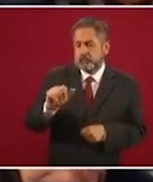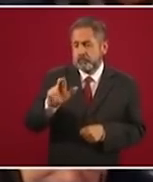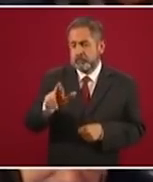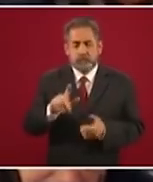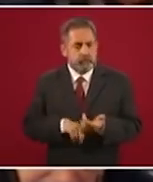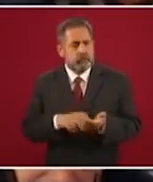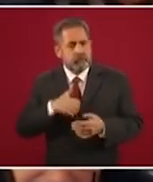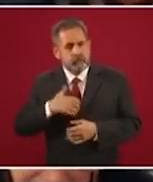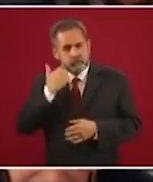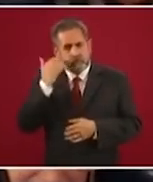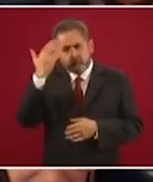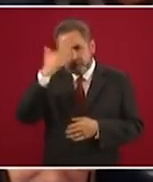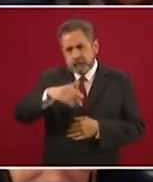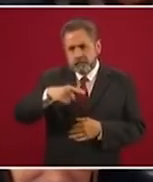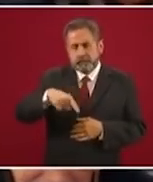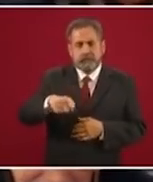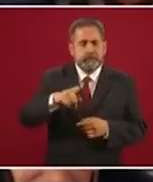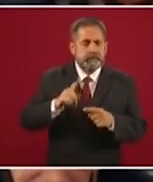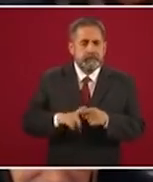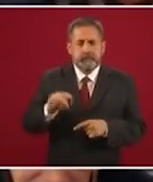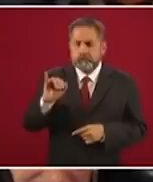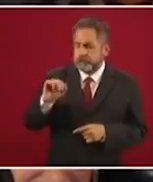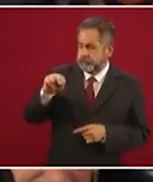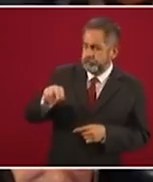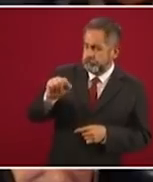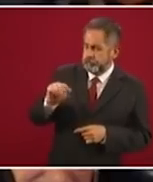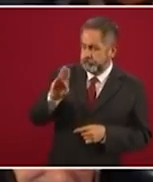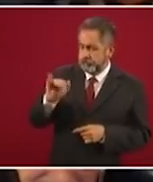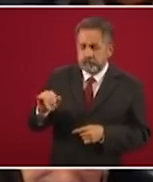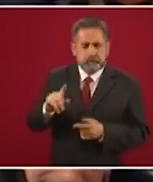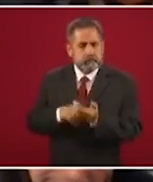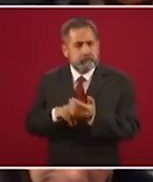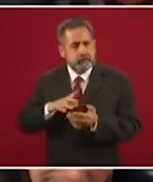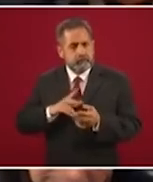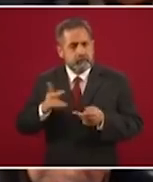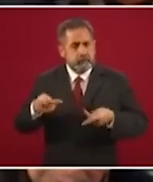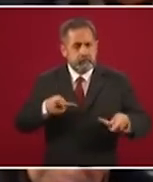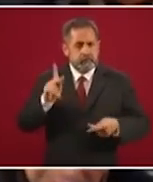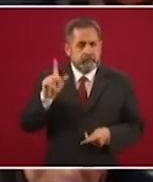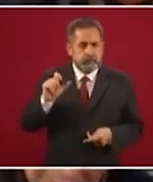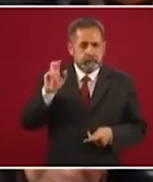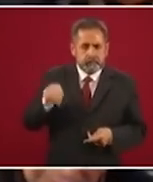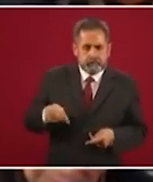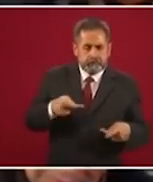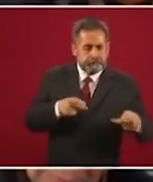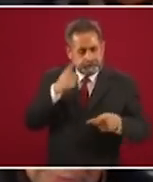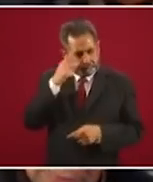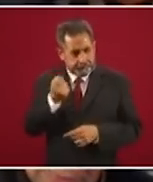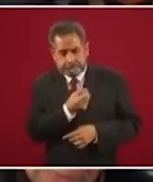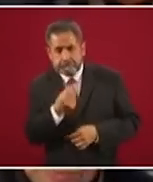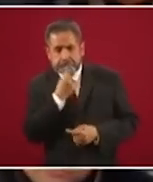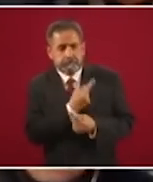quisiera saber si el INSABI tiene un plan para disminuir la muerte